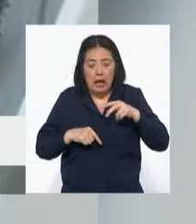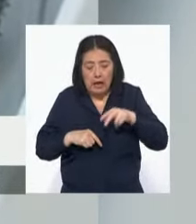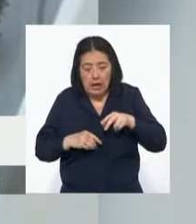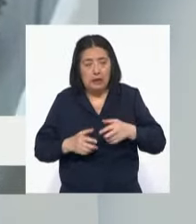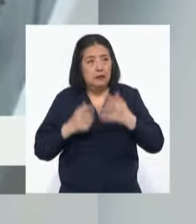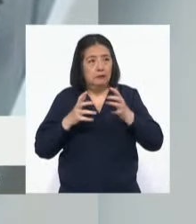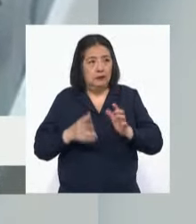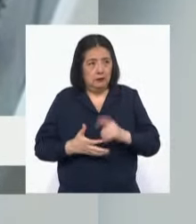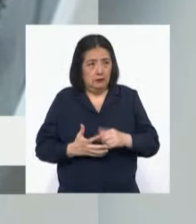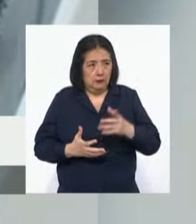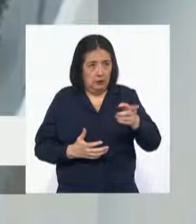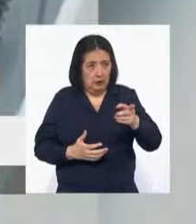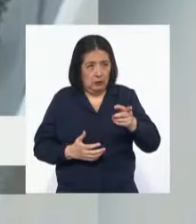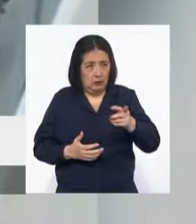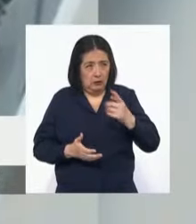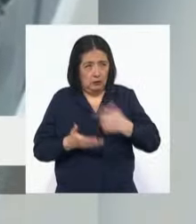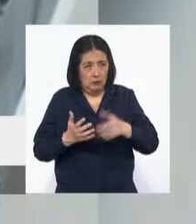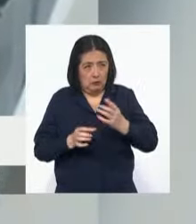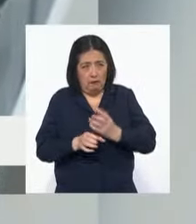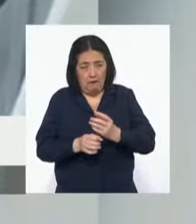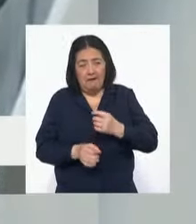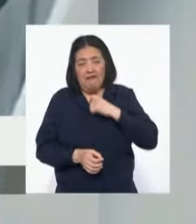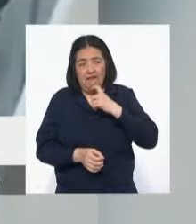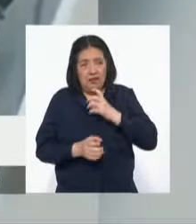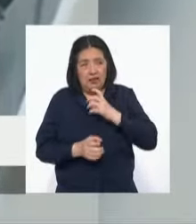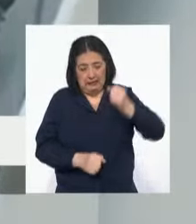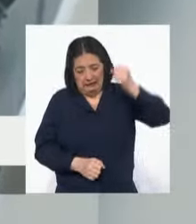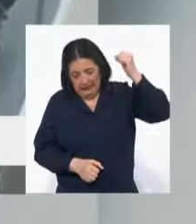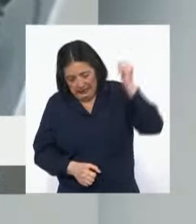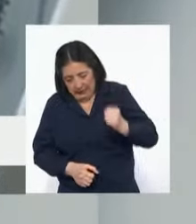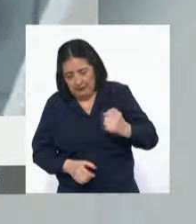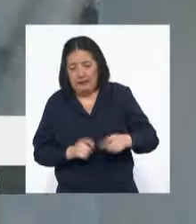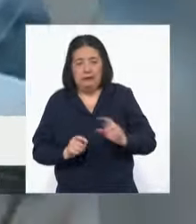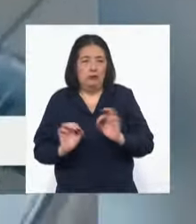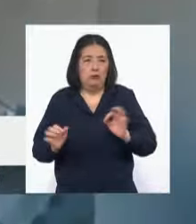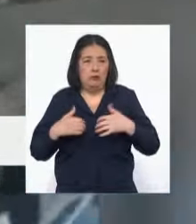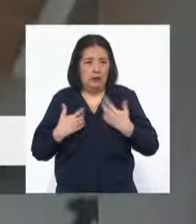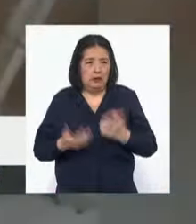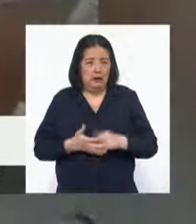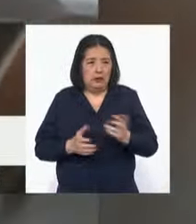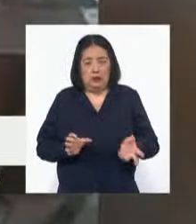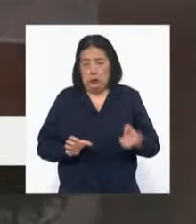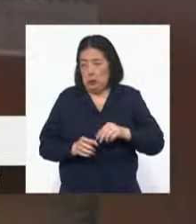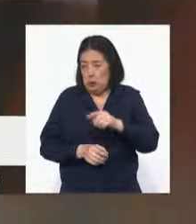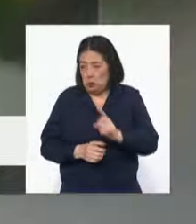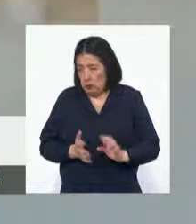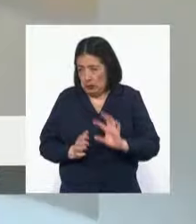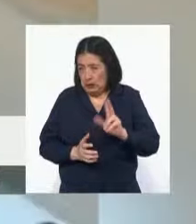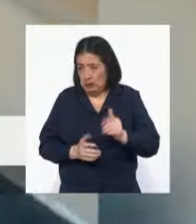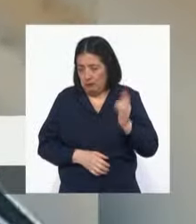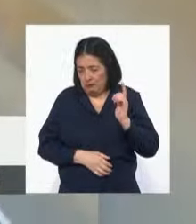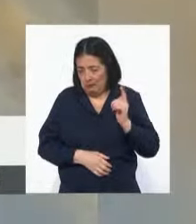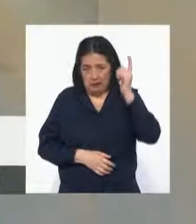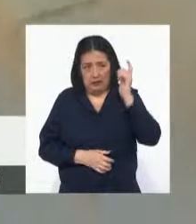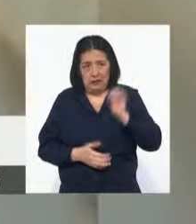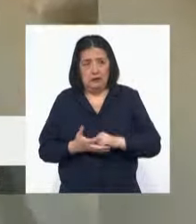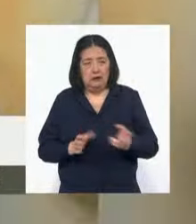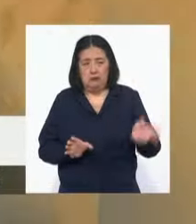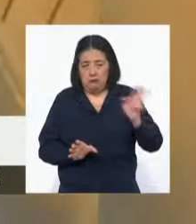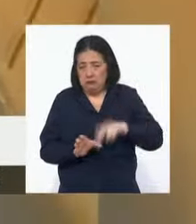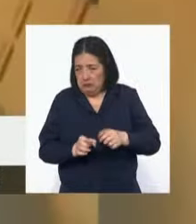quien intenta atacar a uno de los zampones con un fierro, pero no lo logra. Es ahí cuando uno de los ladrones dispara al aire para